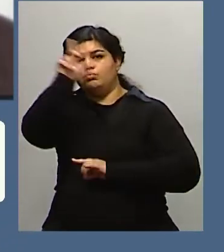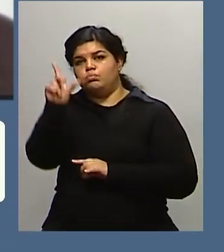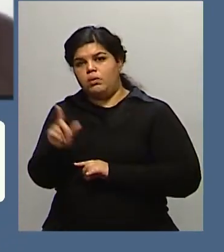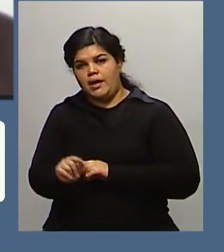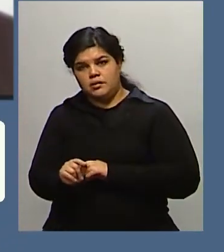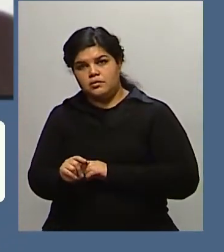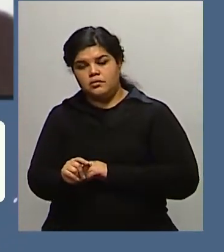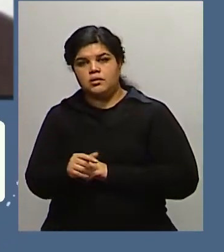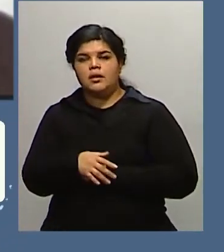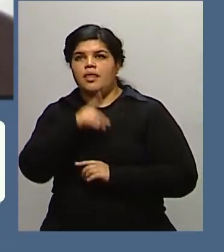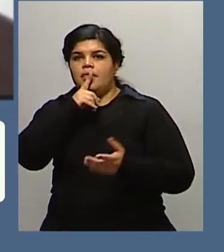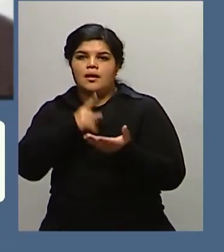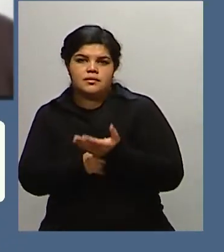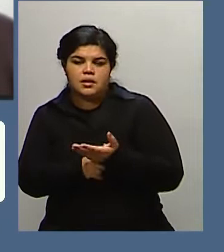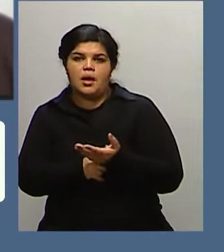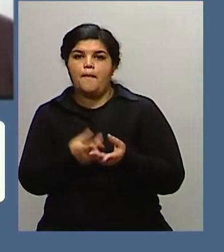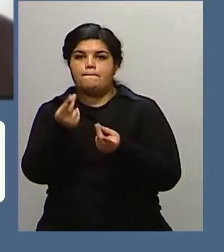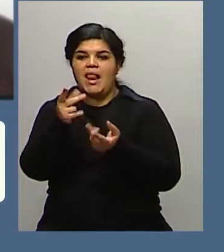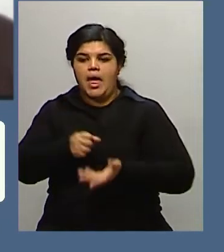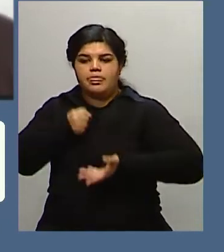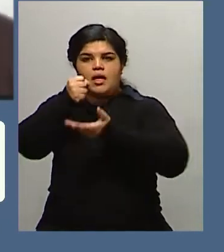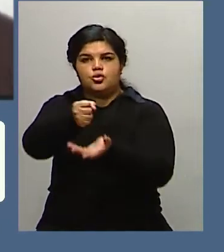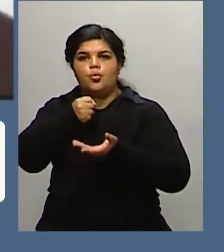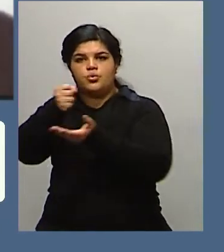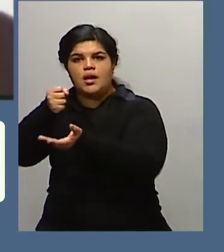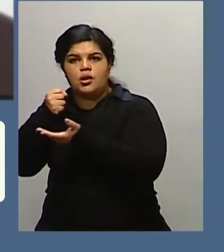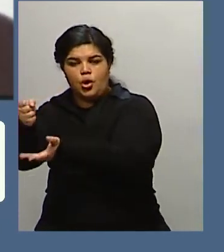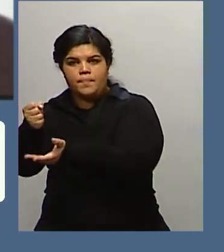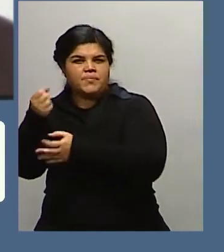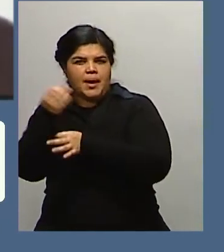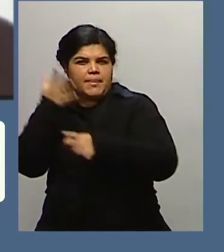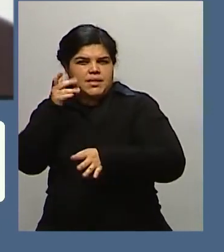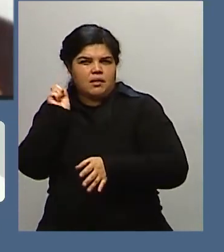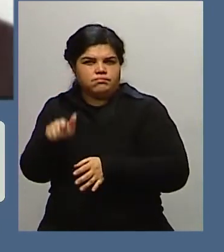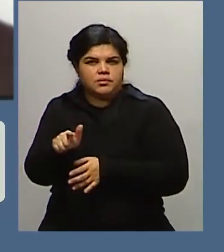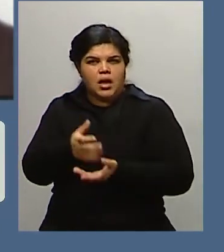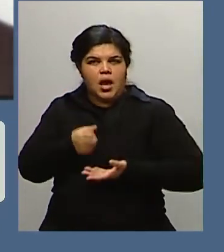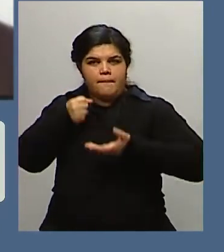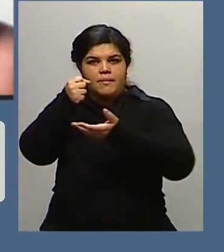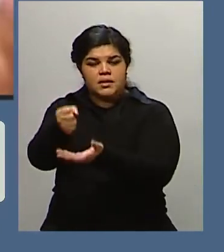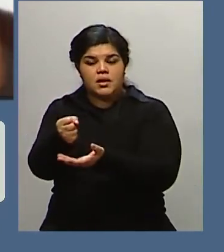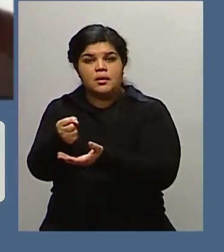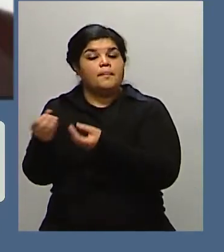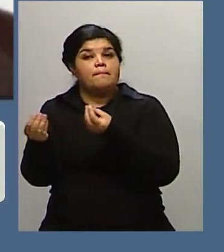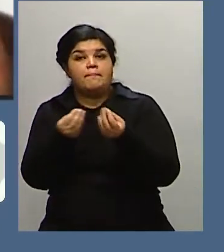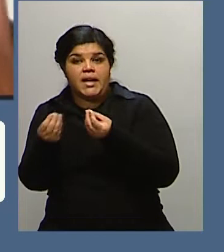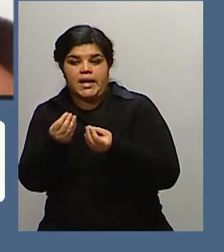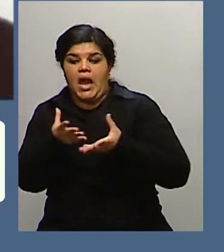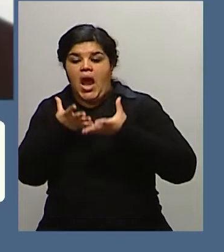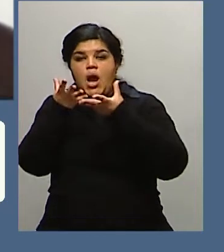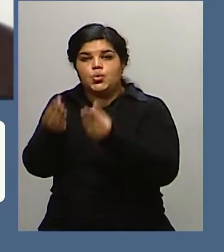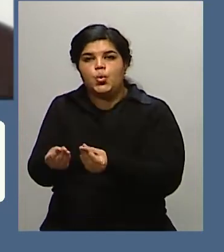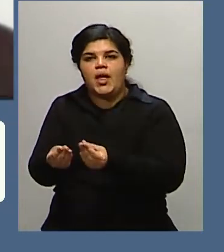concentrar en un subsidio especial a la población menos favorecida para ayudar a financiar el